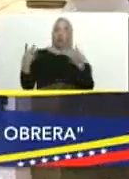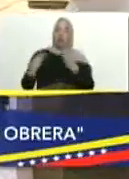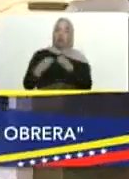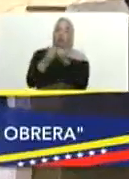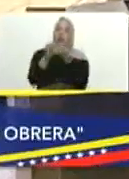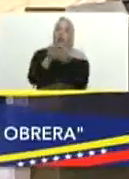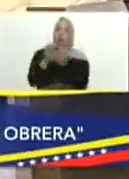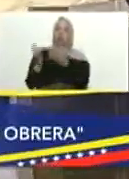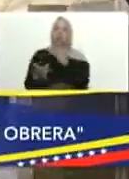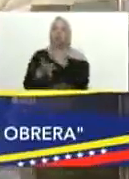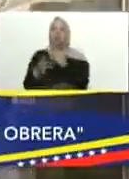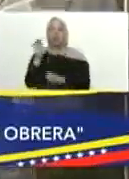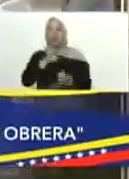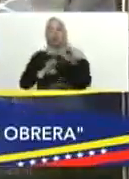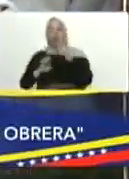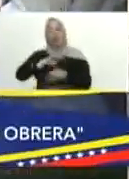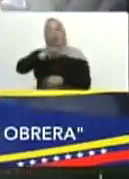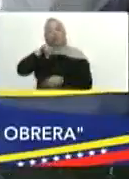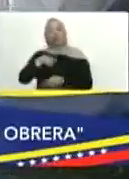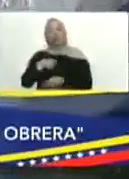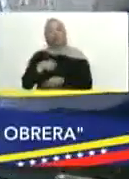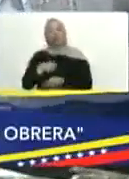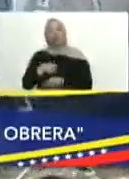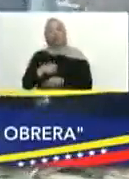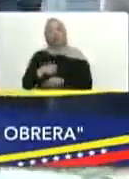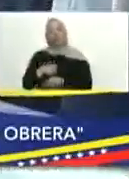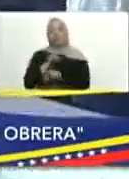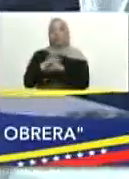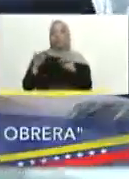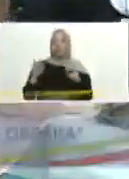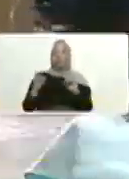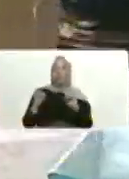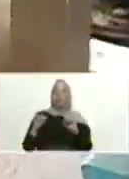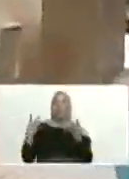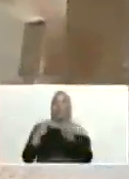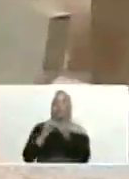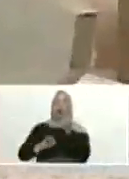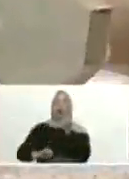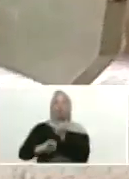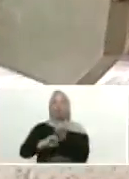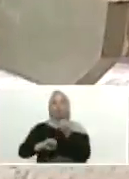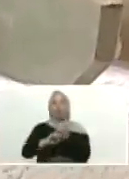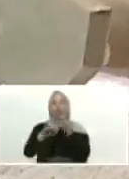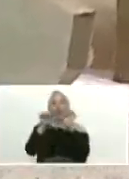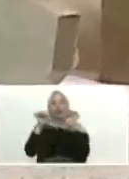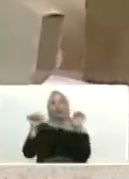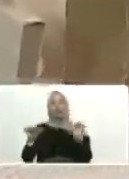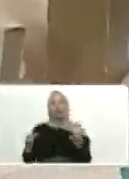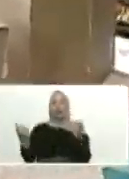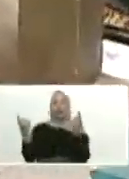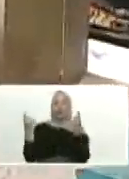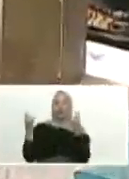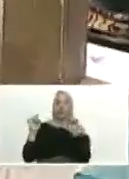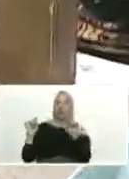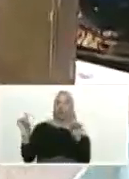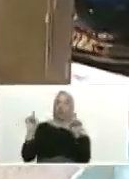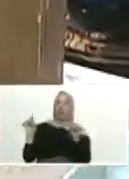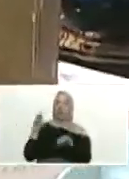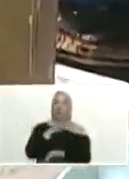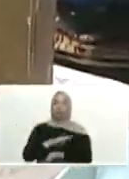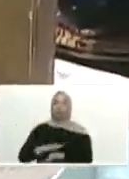de aislantes termoeléctrico nacional este aislante termoeléctrico con el apoyo del sistema de formación las grandes